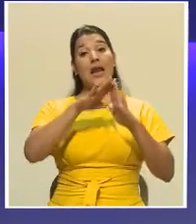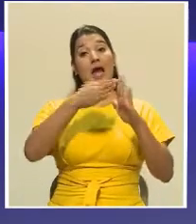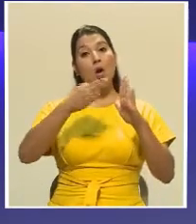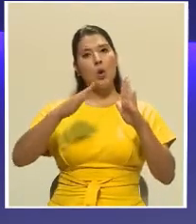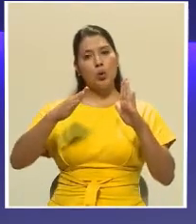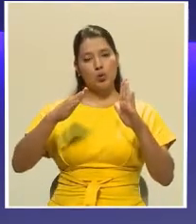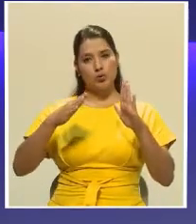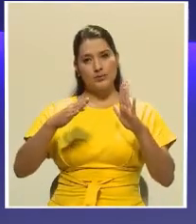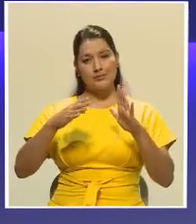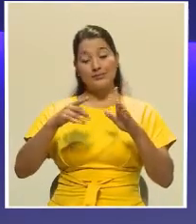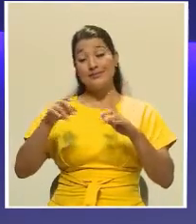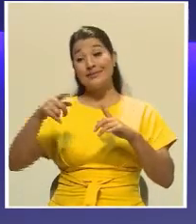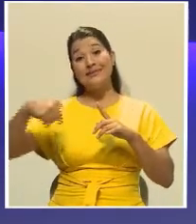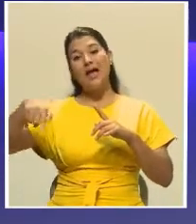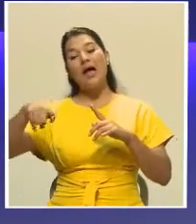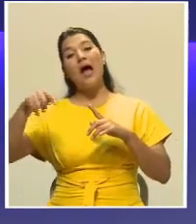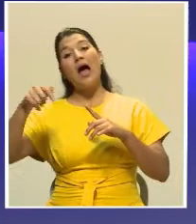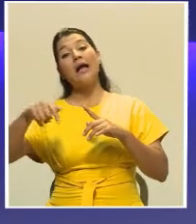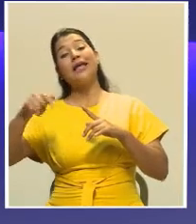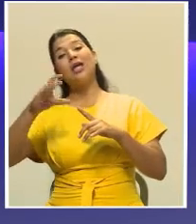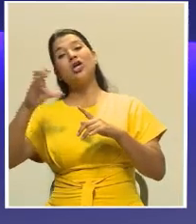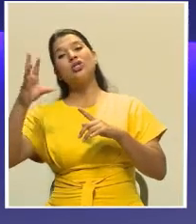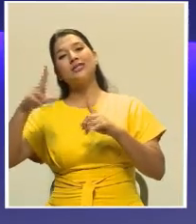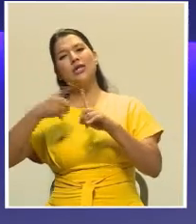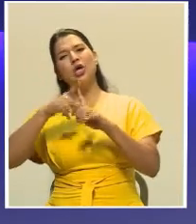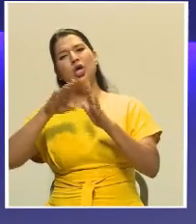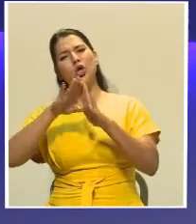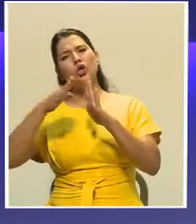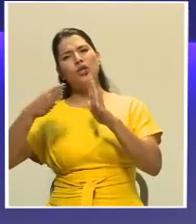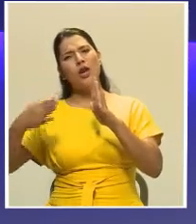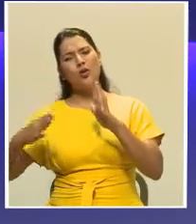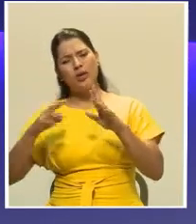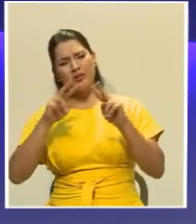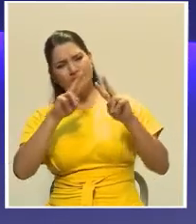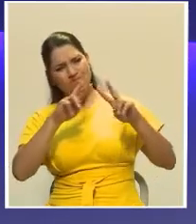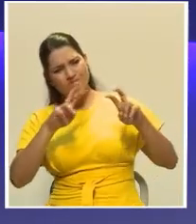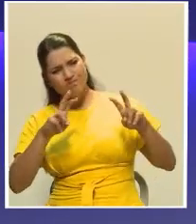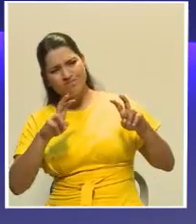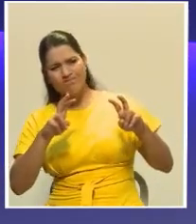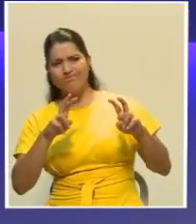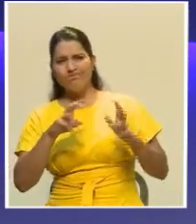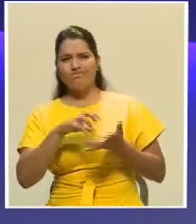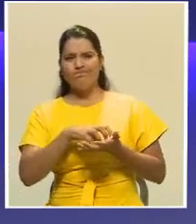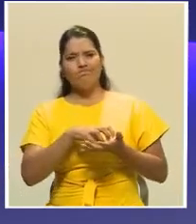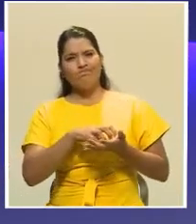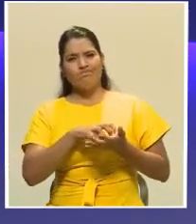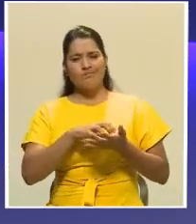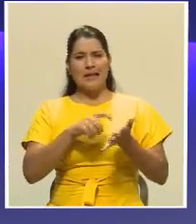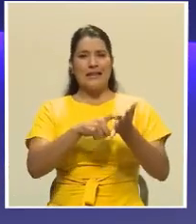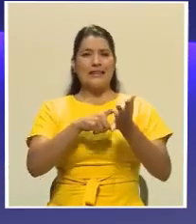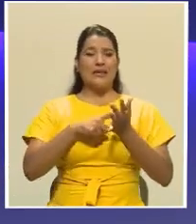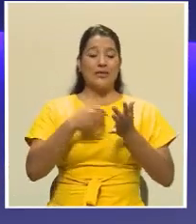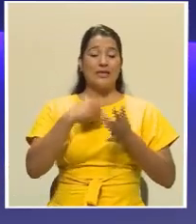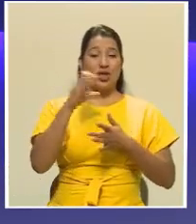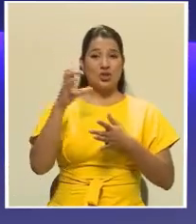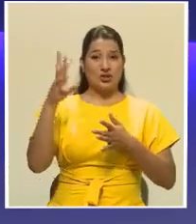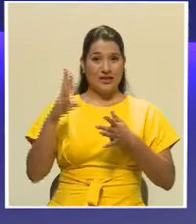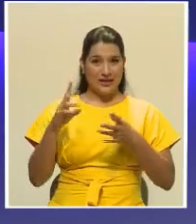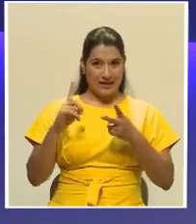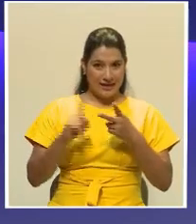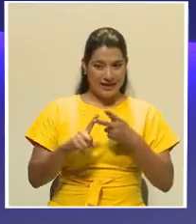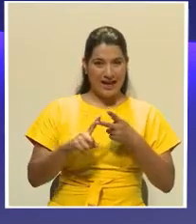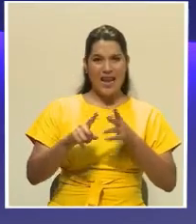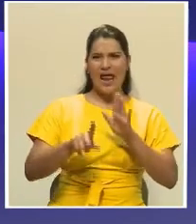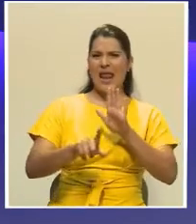Contraloría ha cuestionado seriamente el nivel de endeudamiento público, la flexibilización de la regla fiscal en